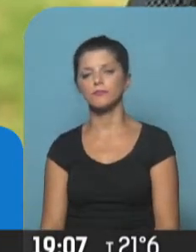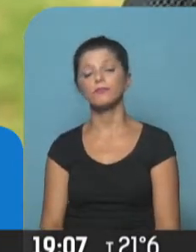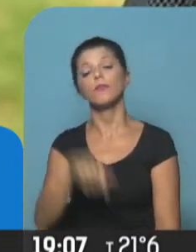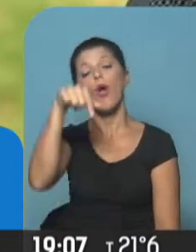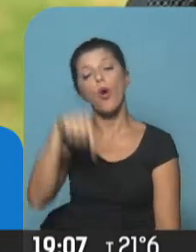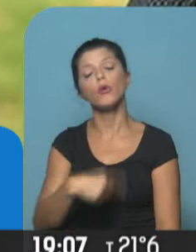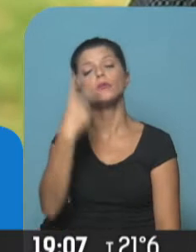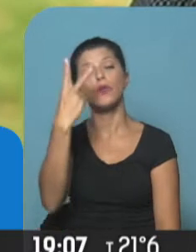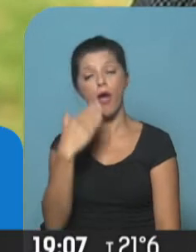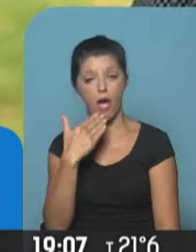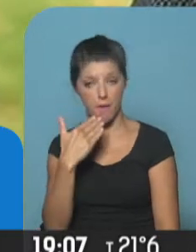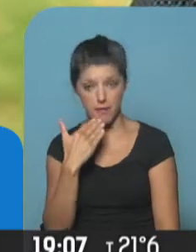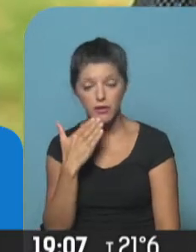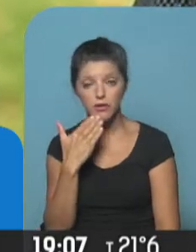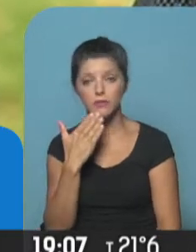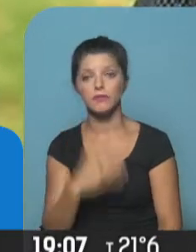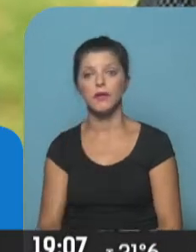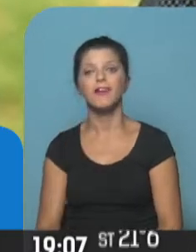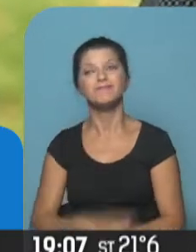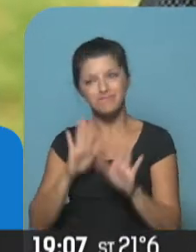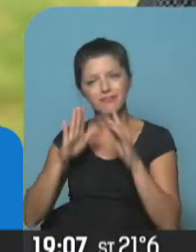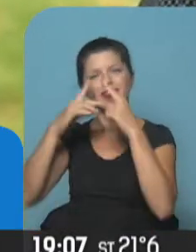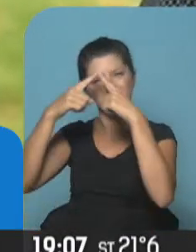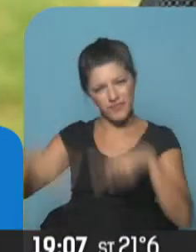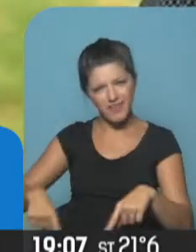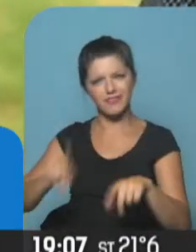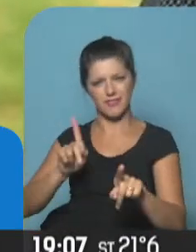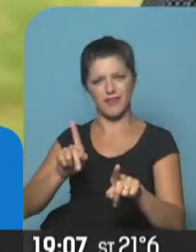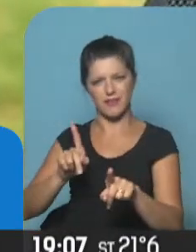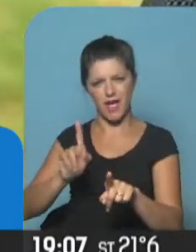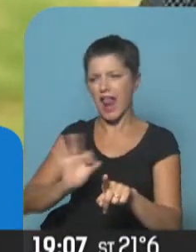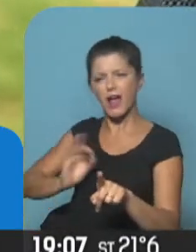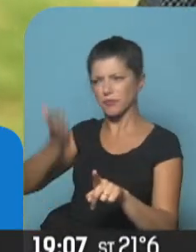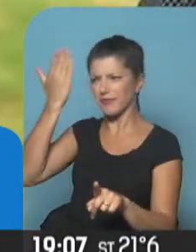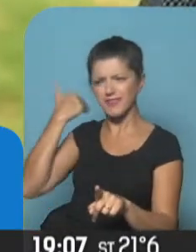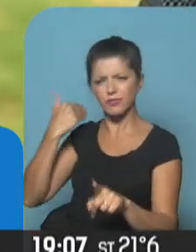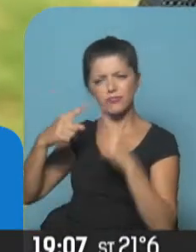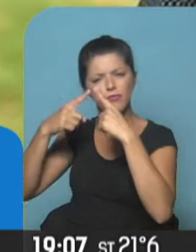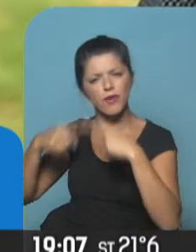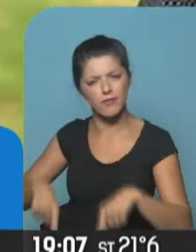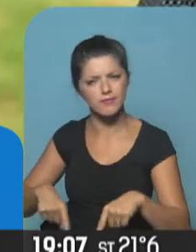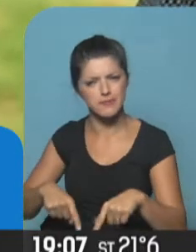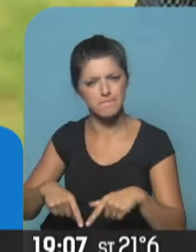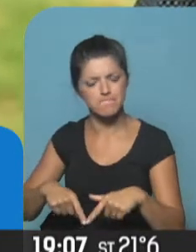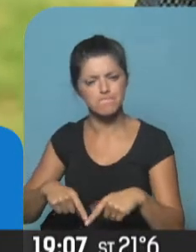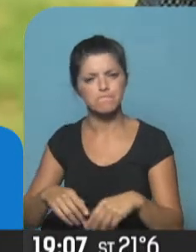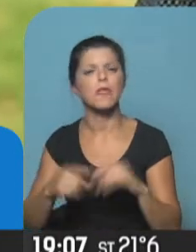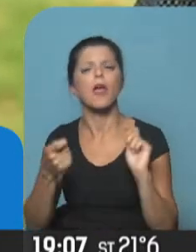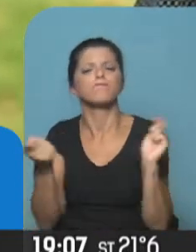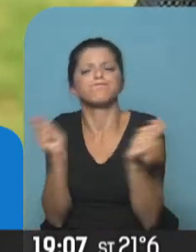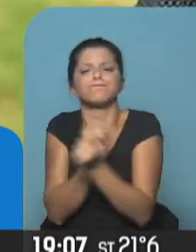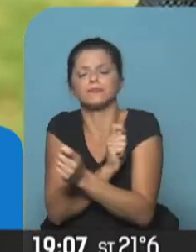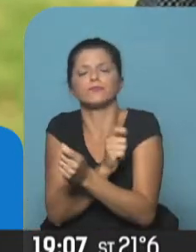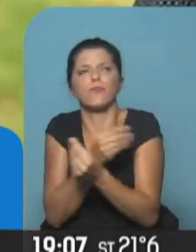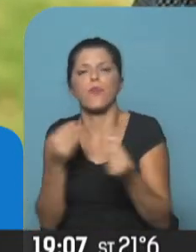como ustedes lo manifiestan, es distinto al que vivimos juntos el año pasado. Totalmente distinto, porque algo que